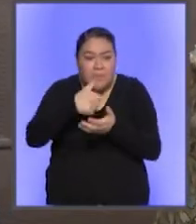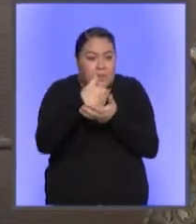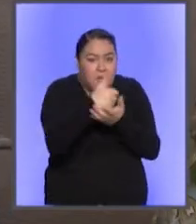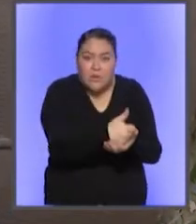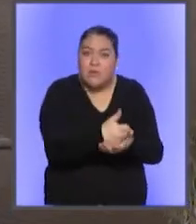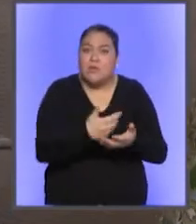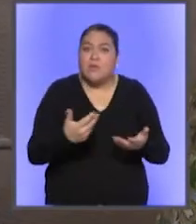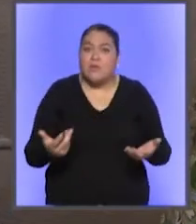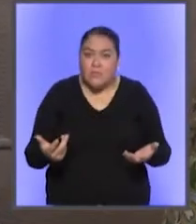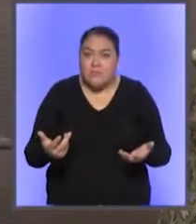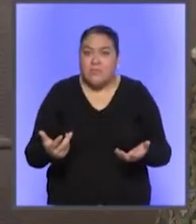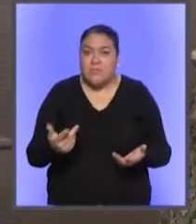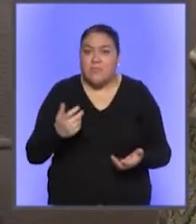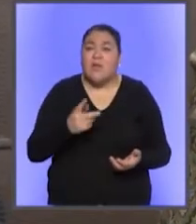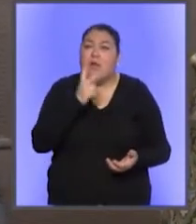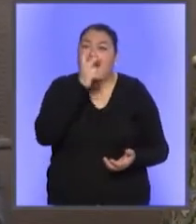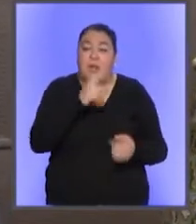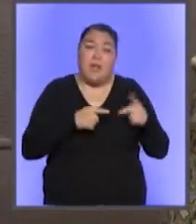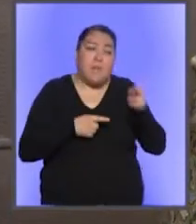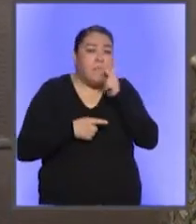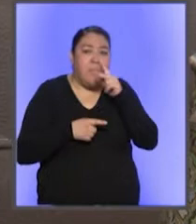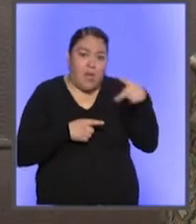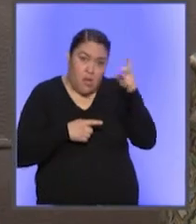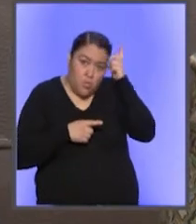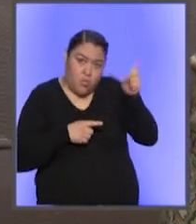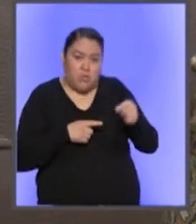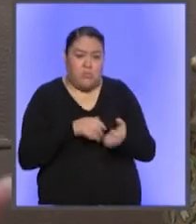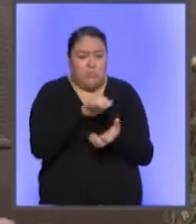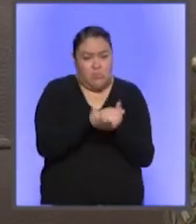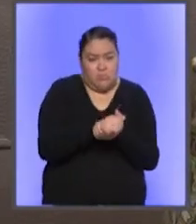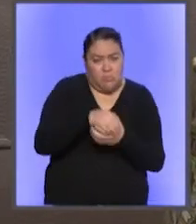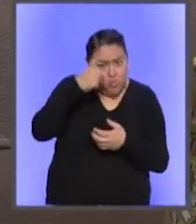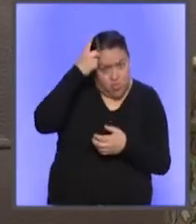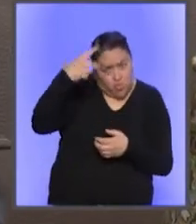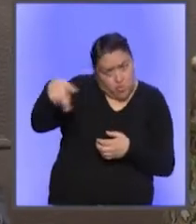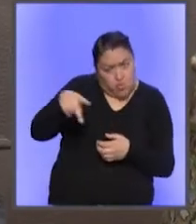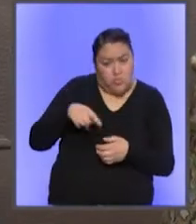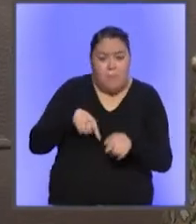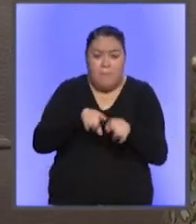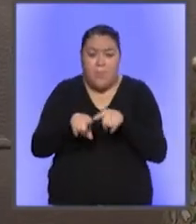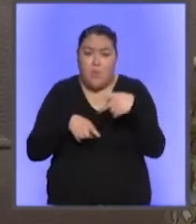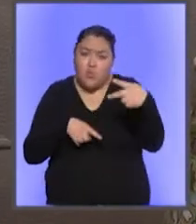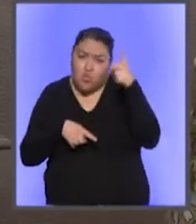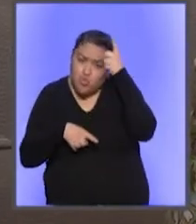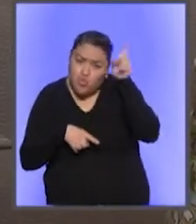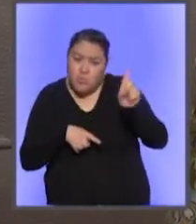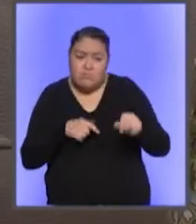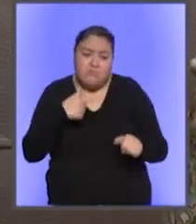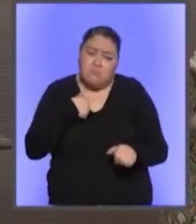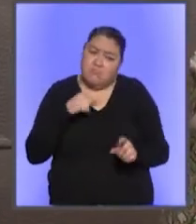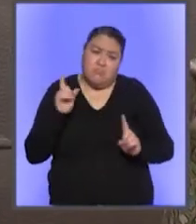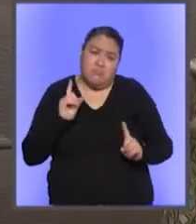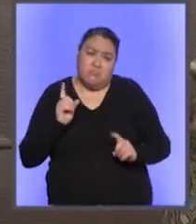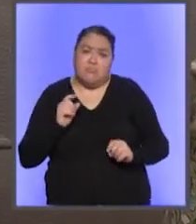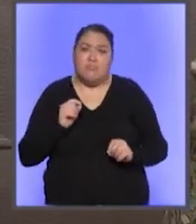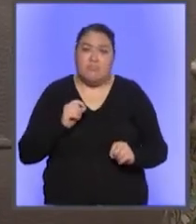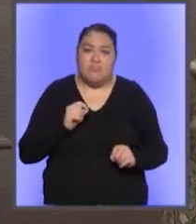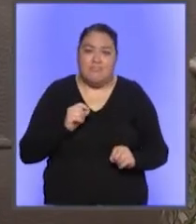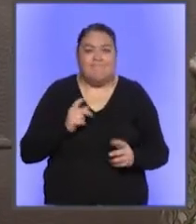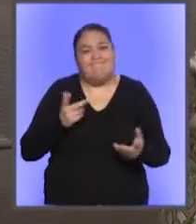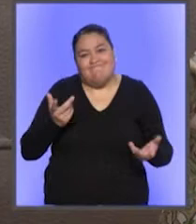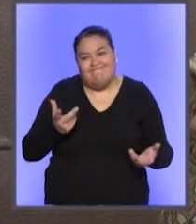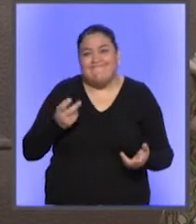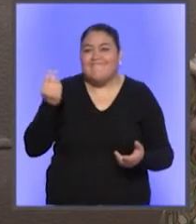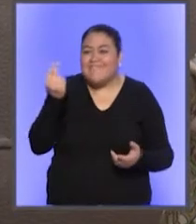en la explotación de la tierra Ah pues es mi papá el titular es mi hermano es mi esposo ellos son los titulares y él y